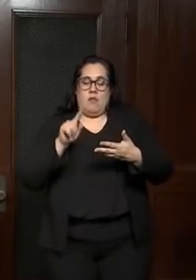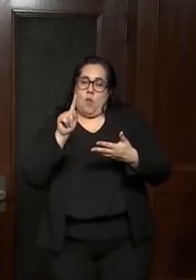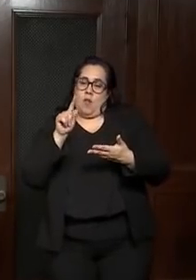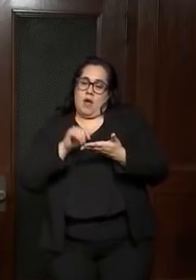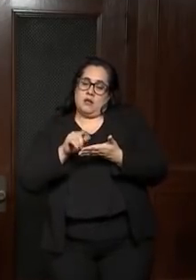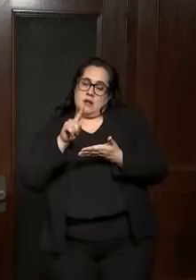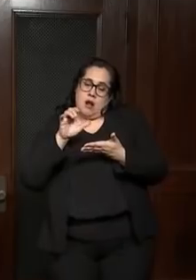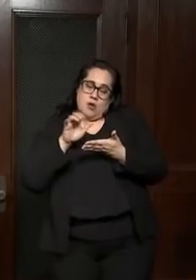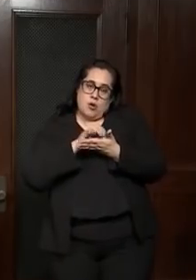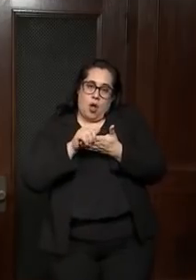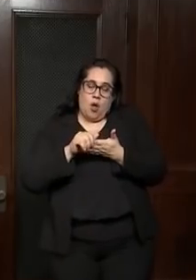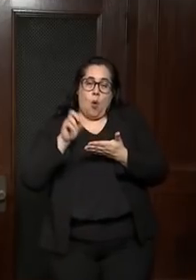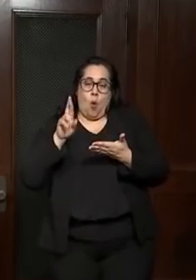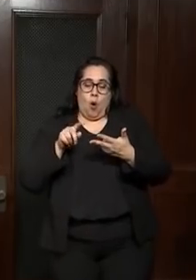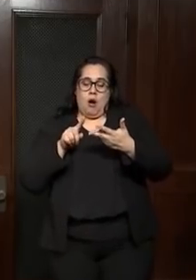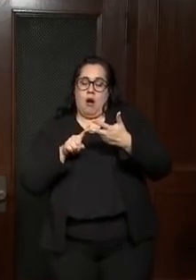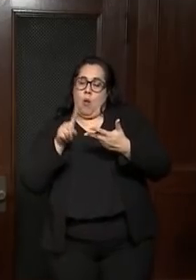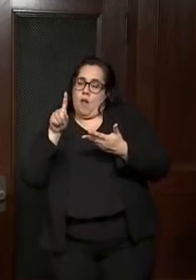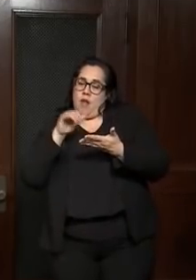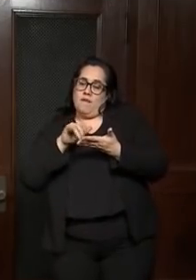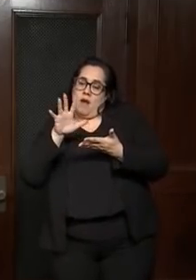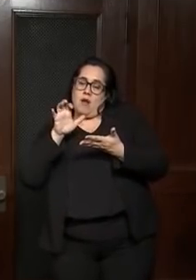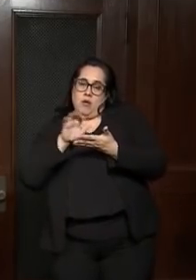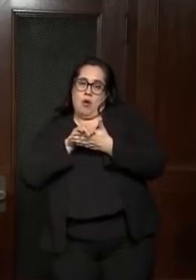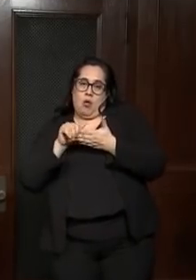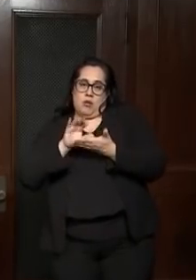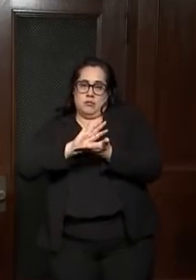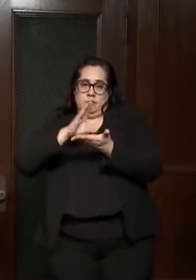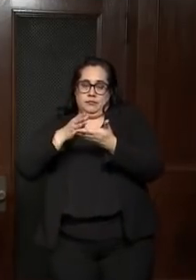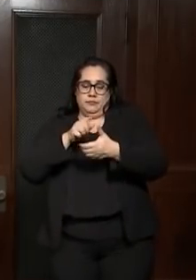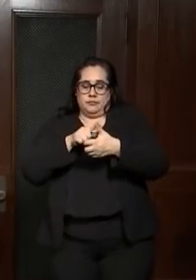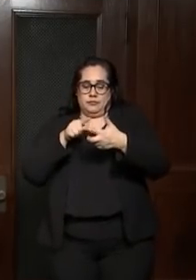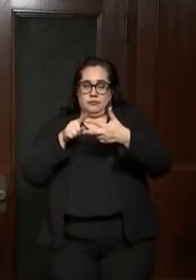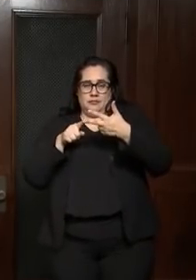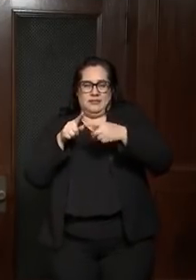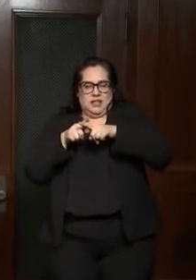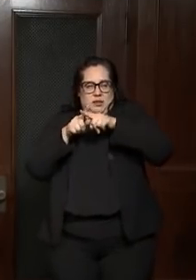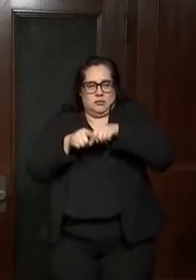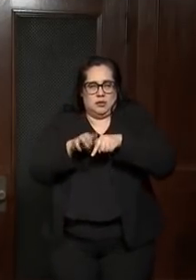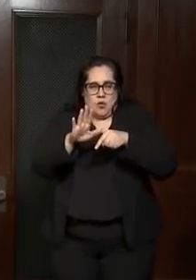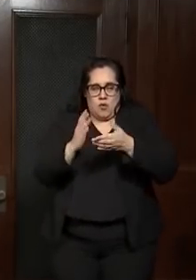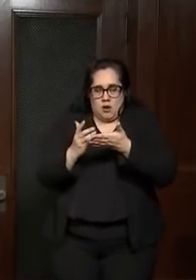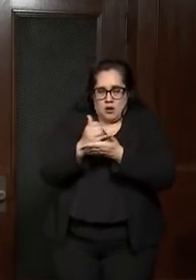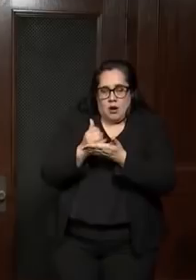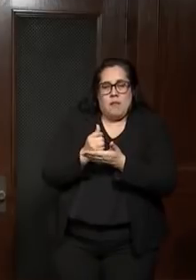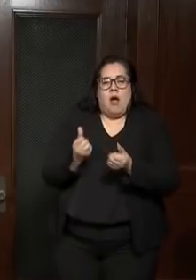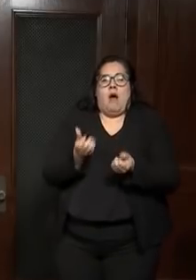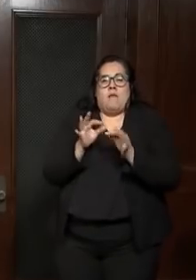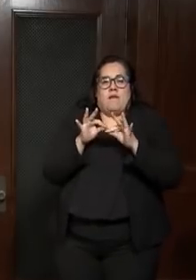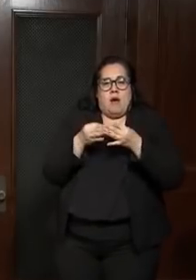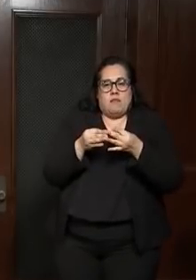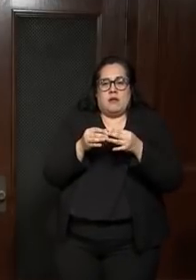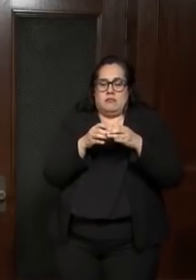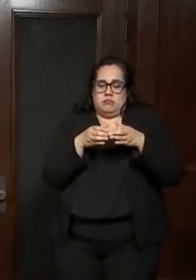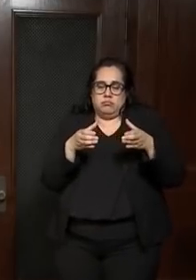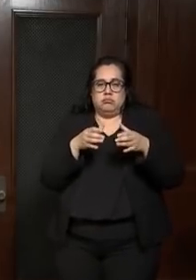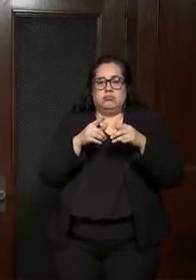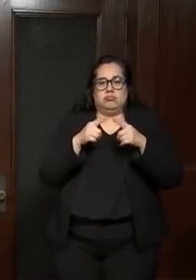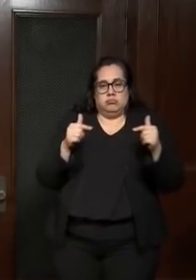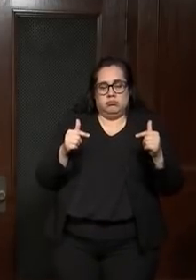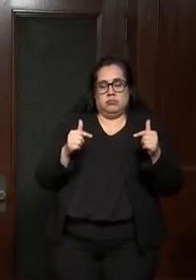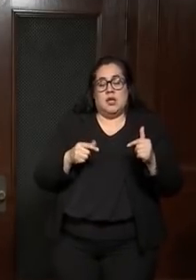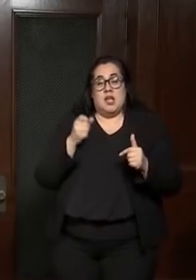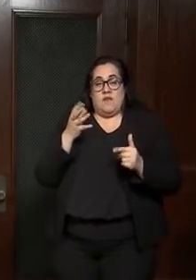$1,100 o $1,500, dependiendo de sus ingresos y tamaño de hogar. Para